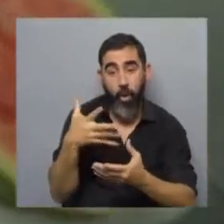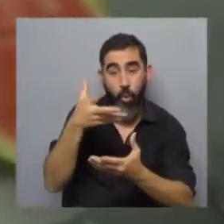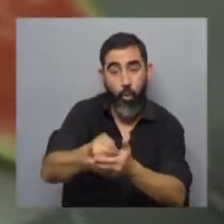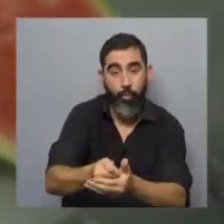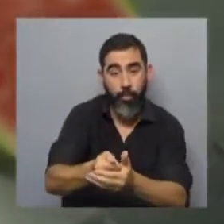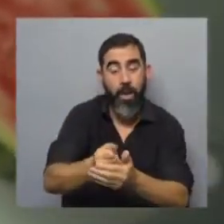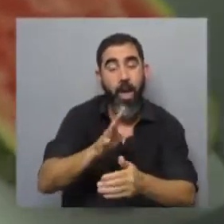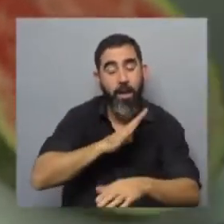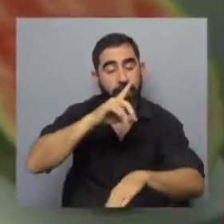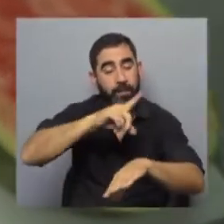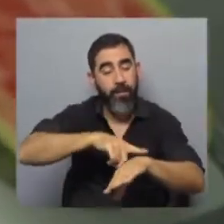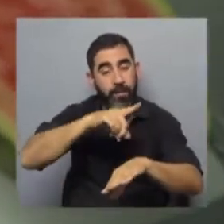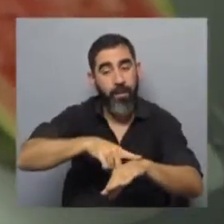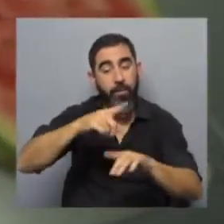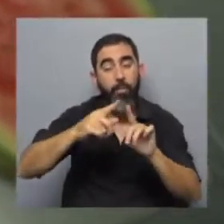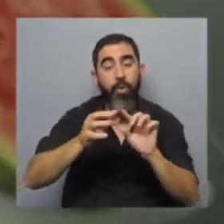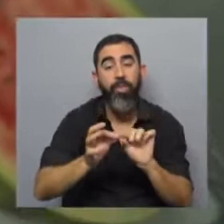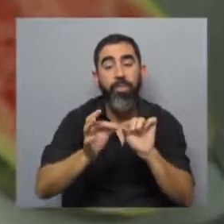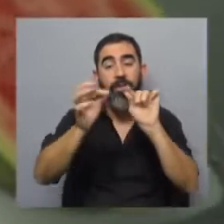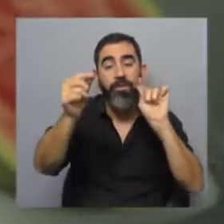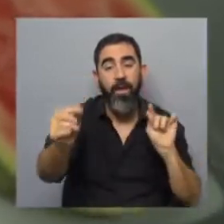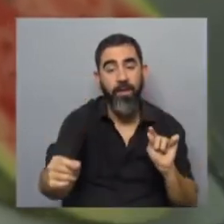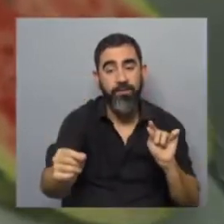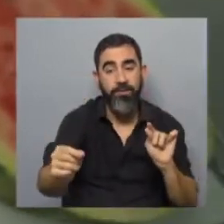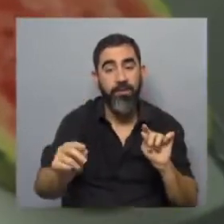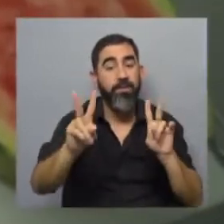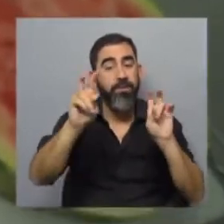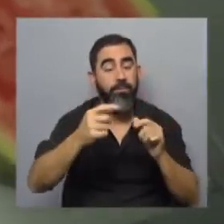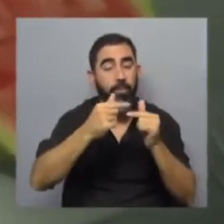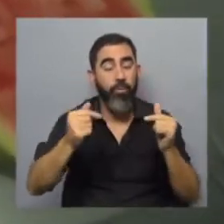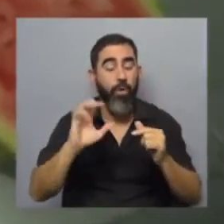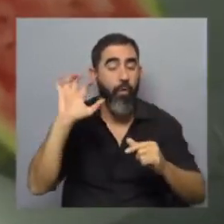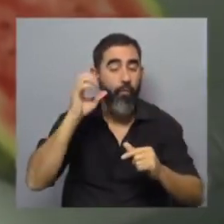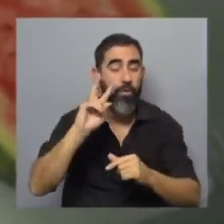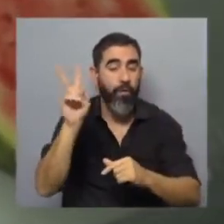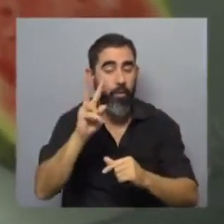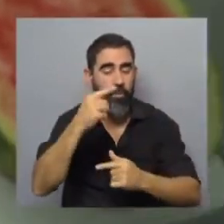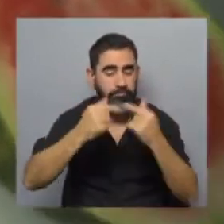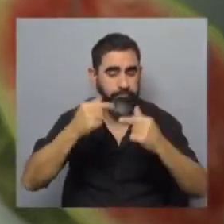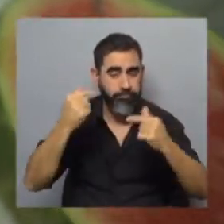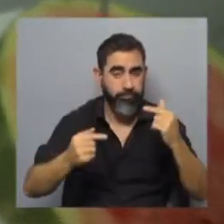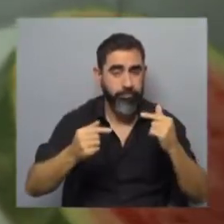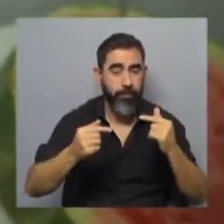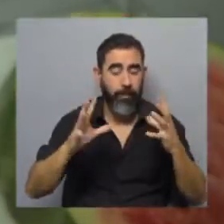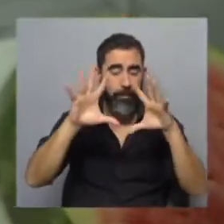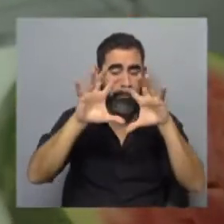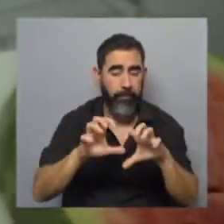distintos tiempos, distancias, etapas que hacen que estos productos, o sea, frutas y hortalizas y otros vegetales, se